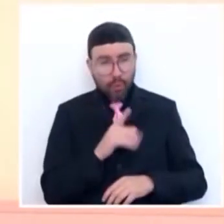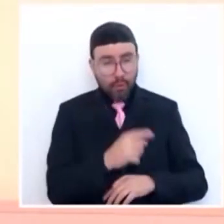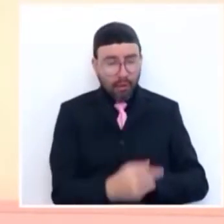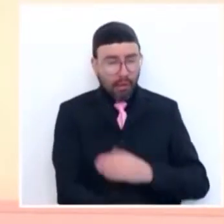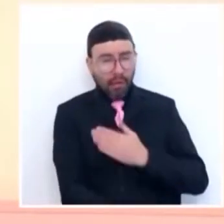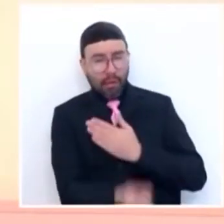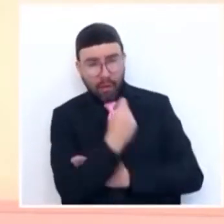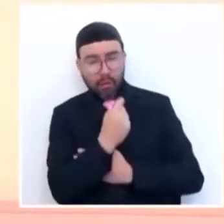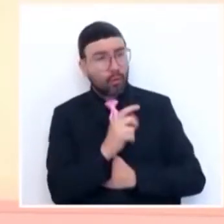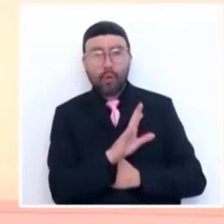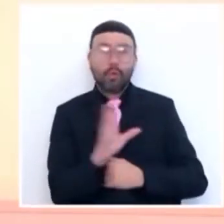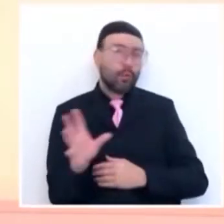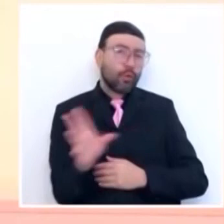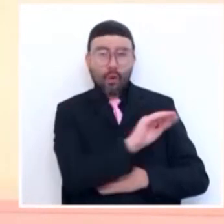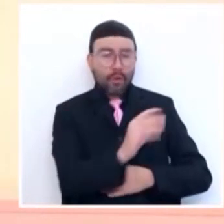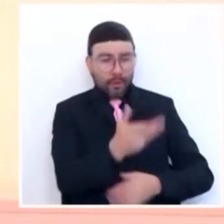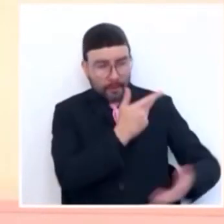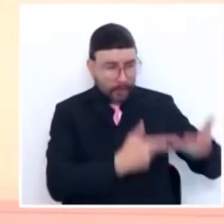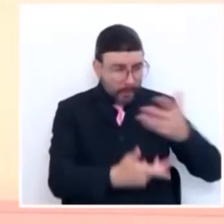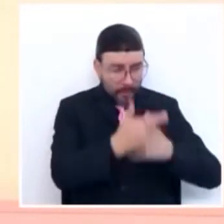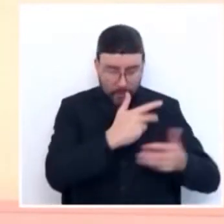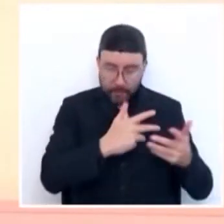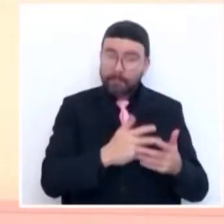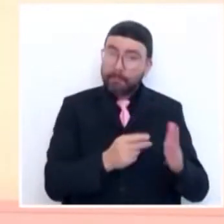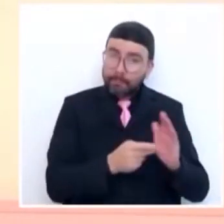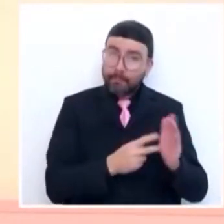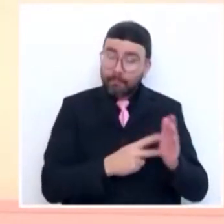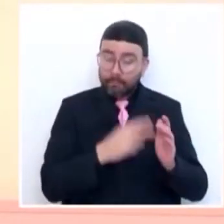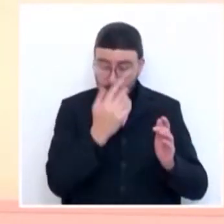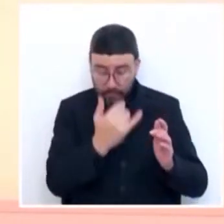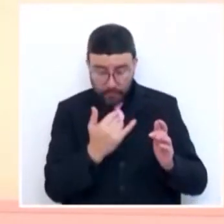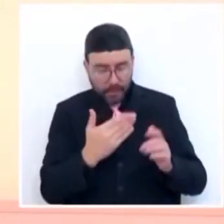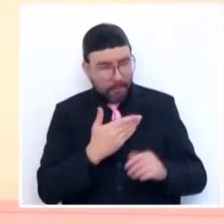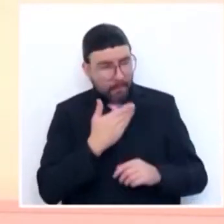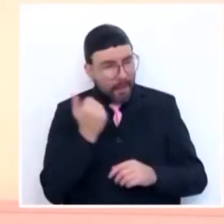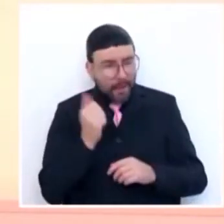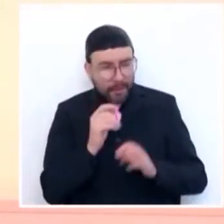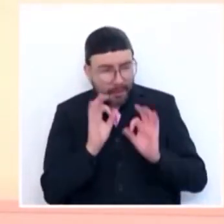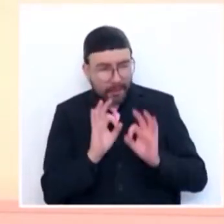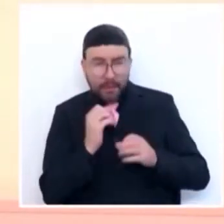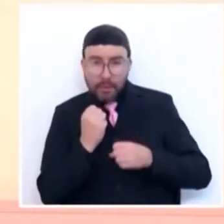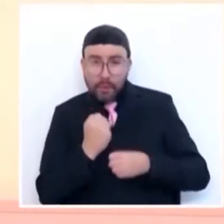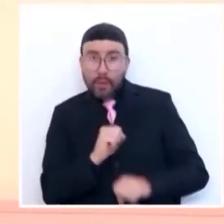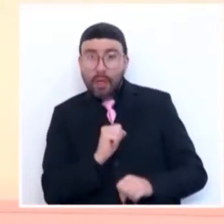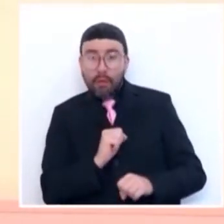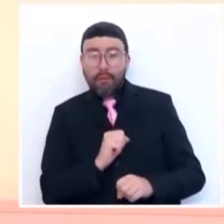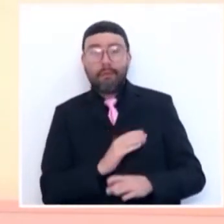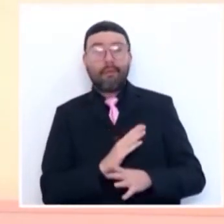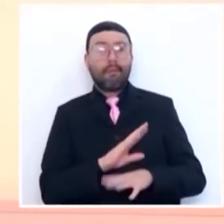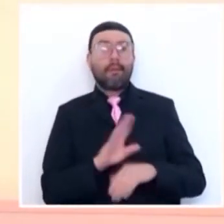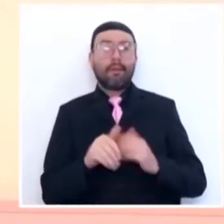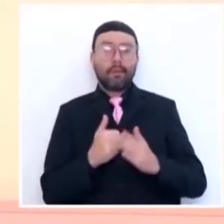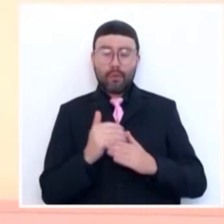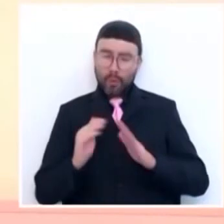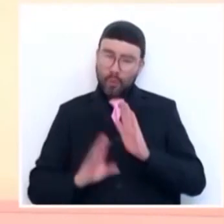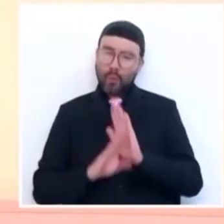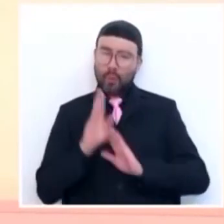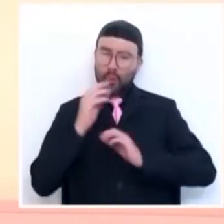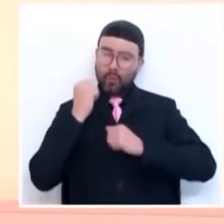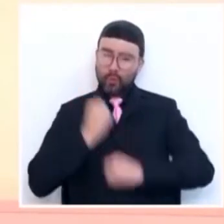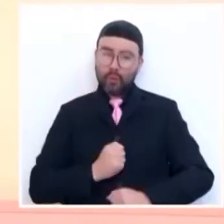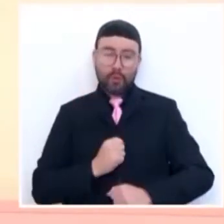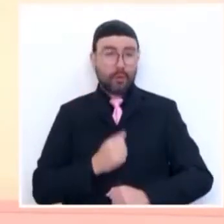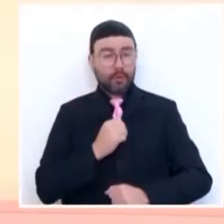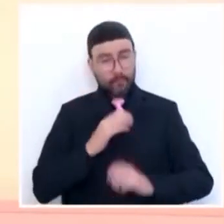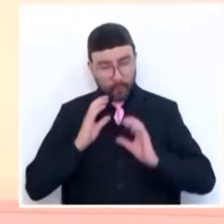lastima realmente, sino que todos estamos haciendo nuestra mejor parte para que todos crezcamos fuertes física,